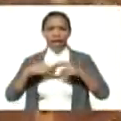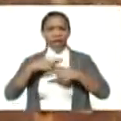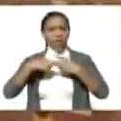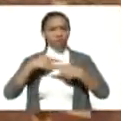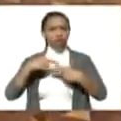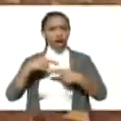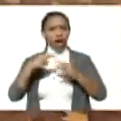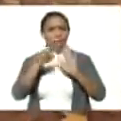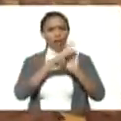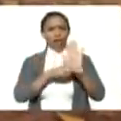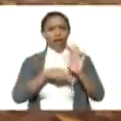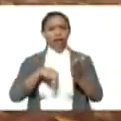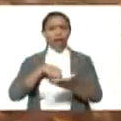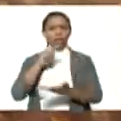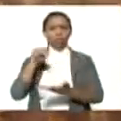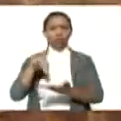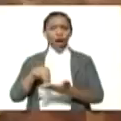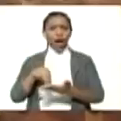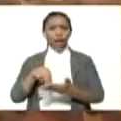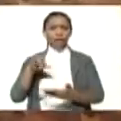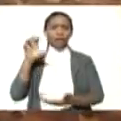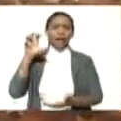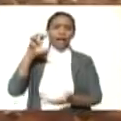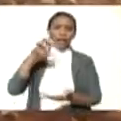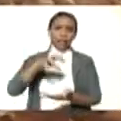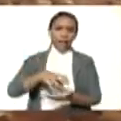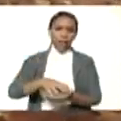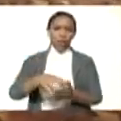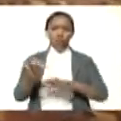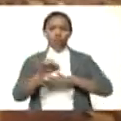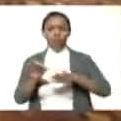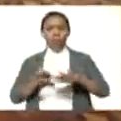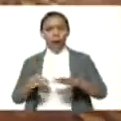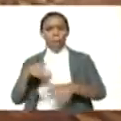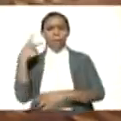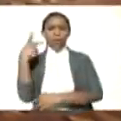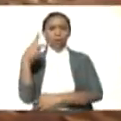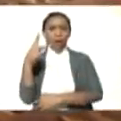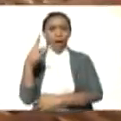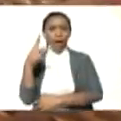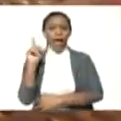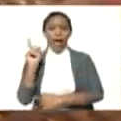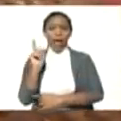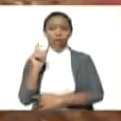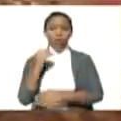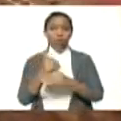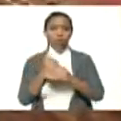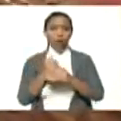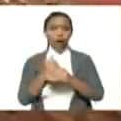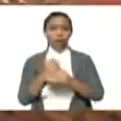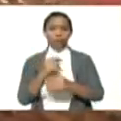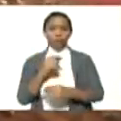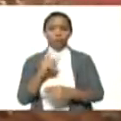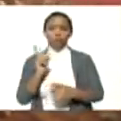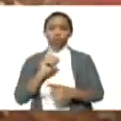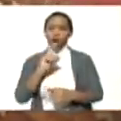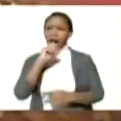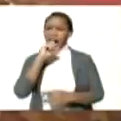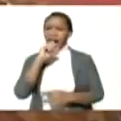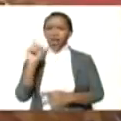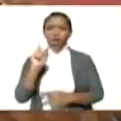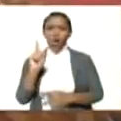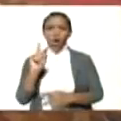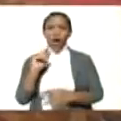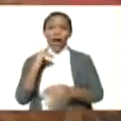nivel nacional, estatal, municipal, parroquial, ¿es envidiable? No.